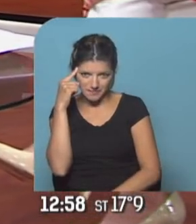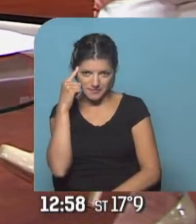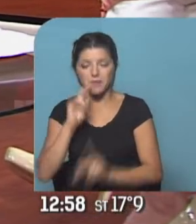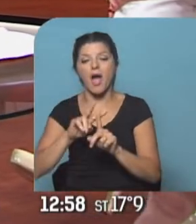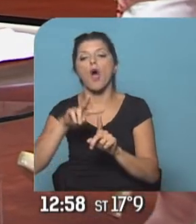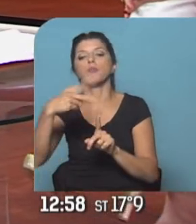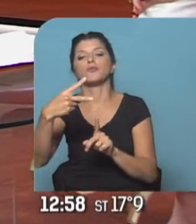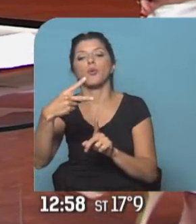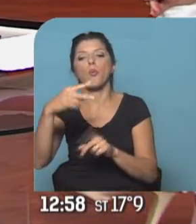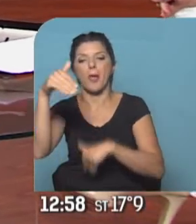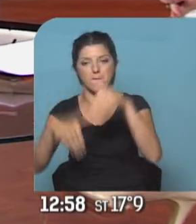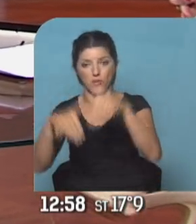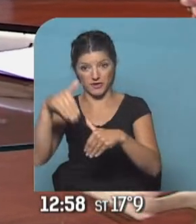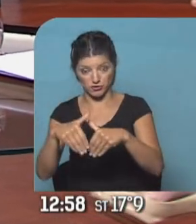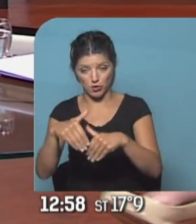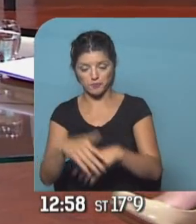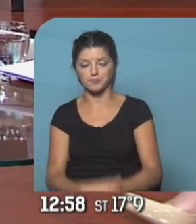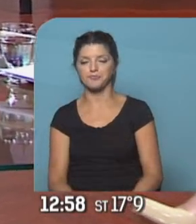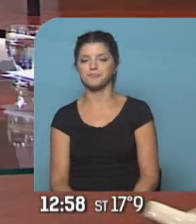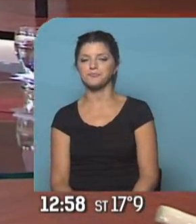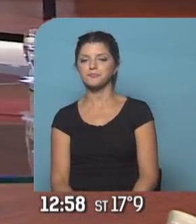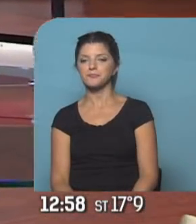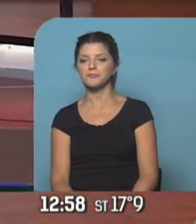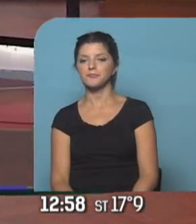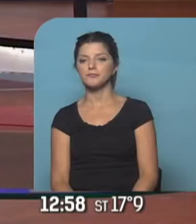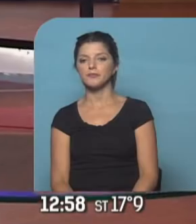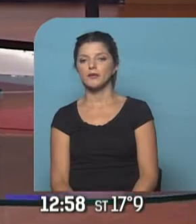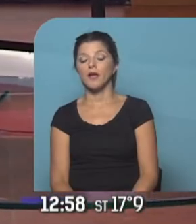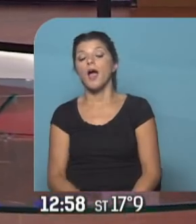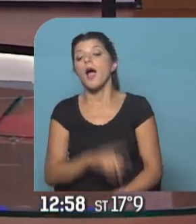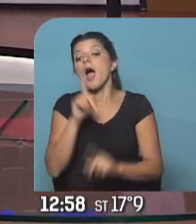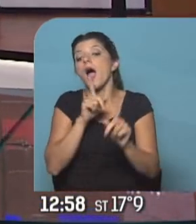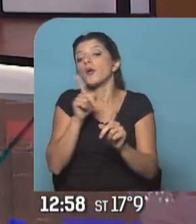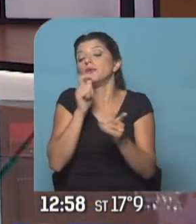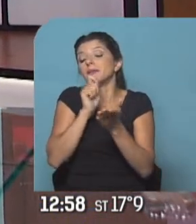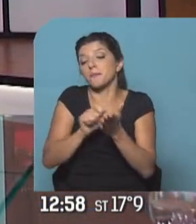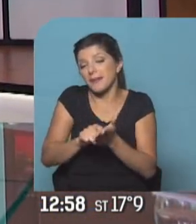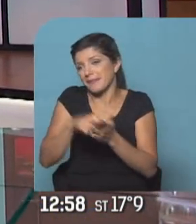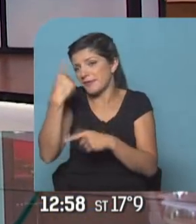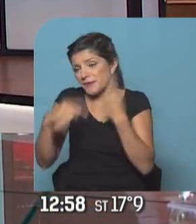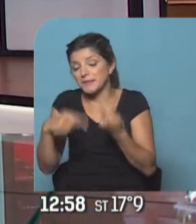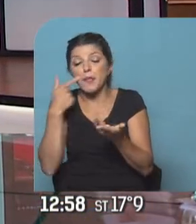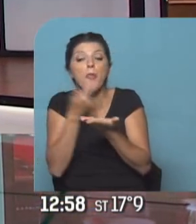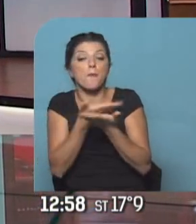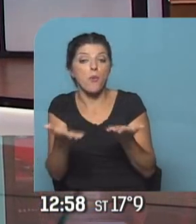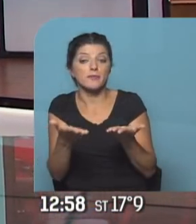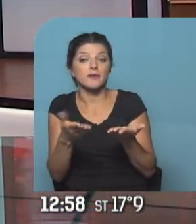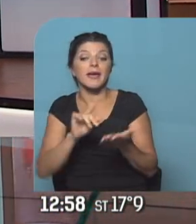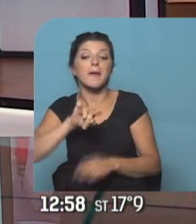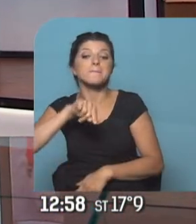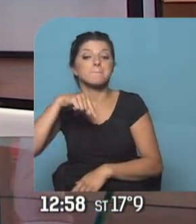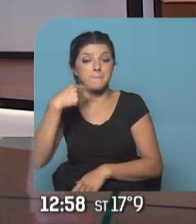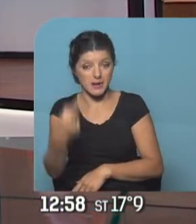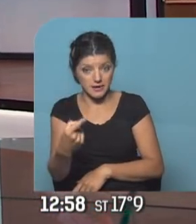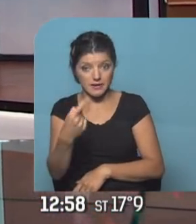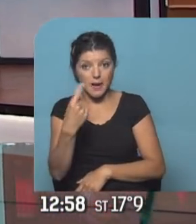segunda vuelta. Y en la elección de mañana todo indica, de acuerdo a todos los sondeos, que el que saldrá